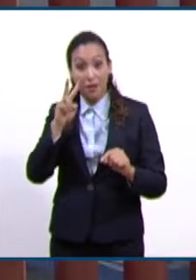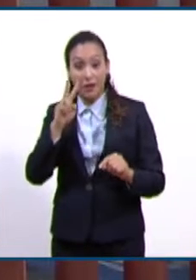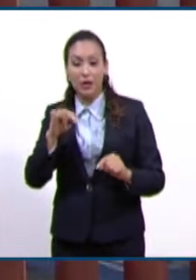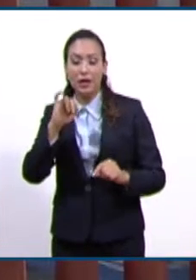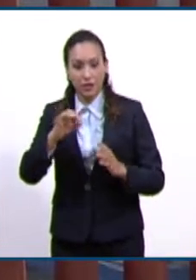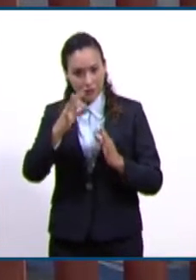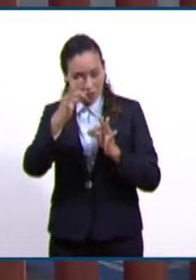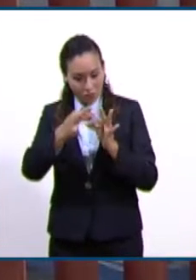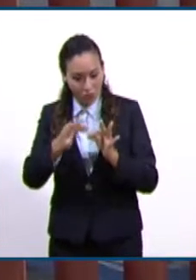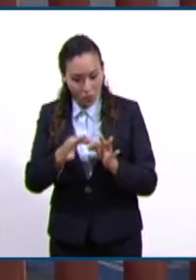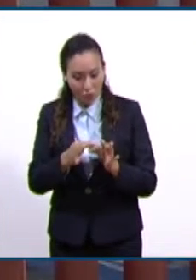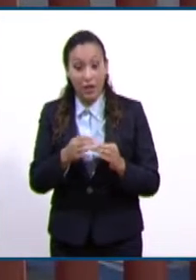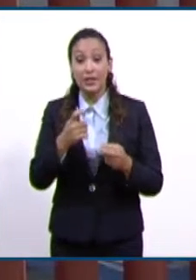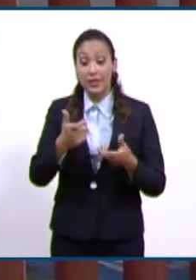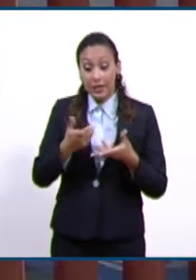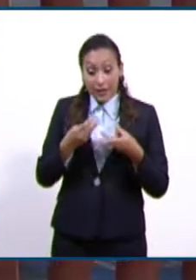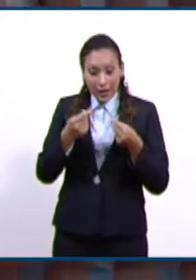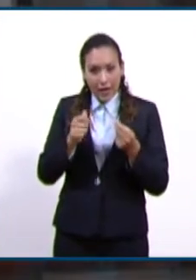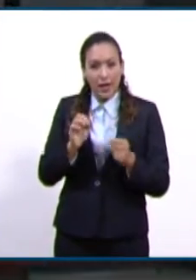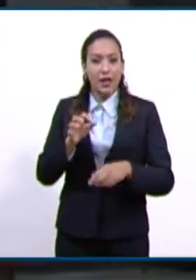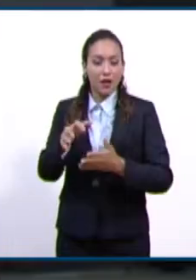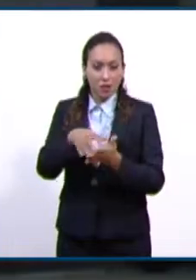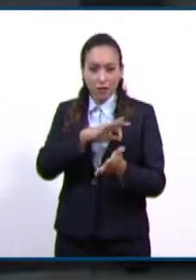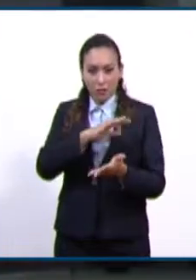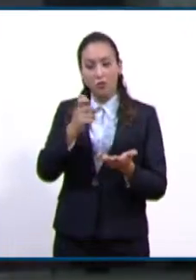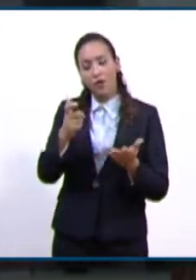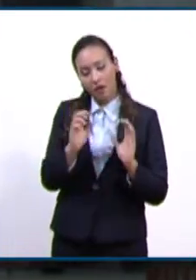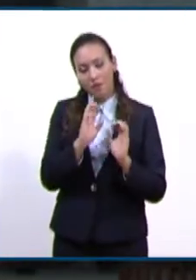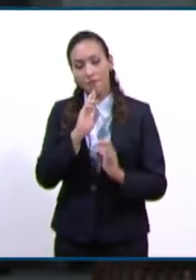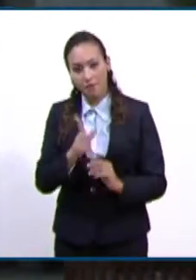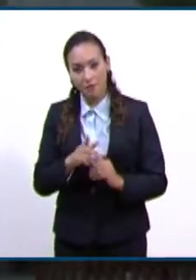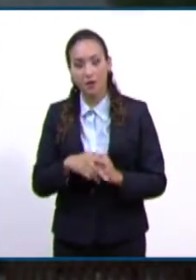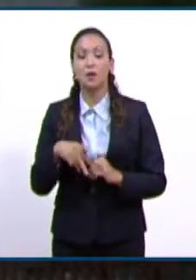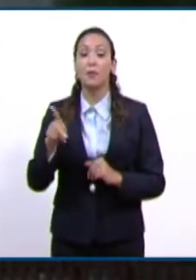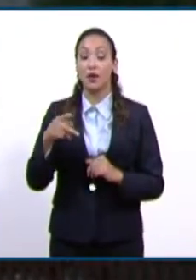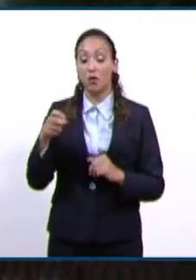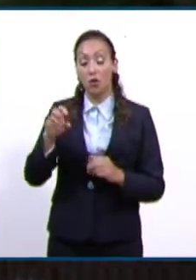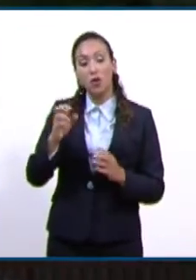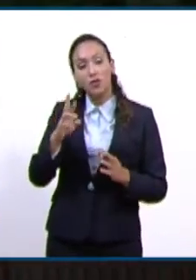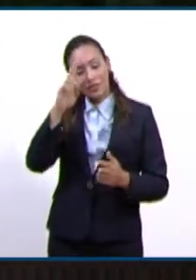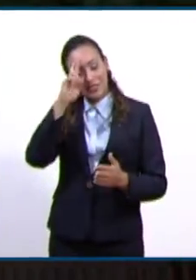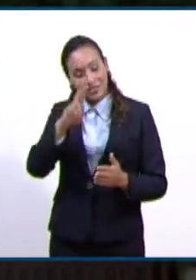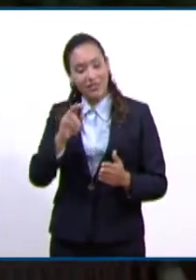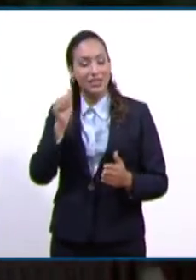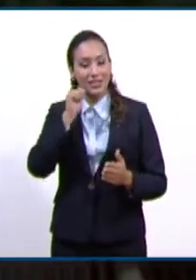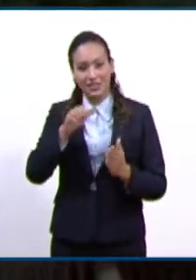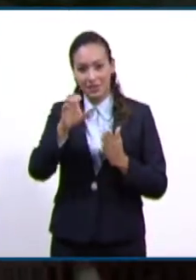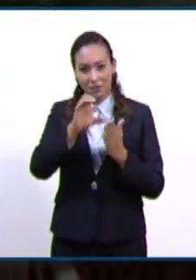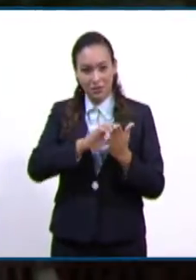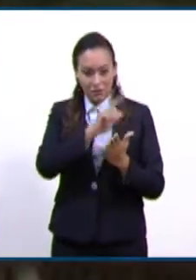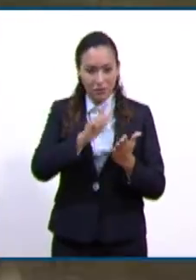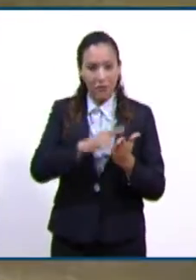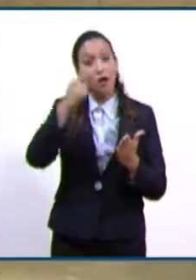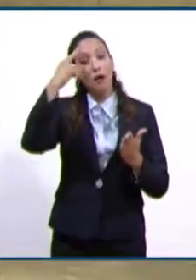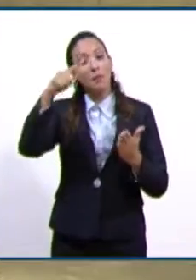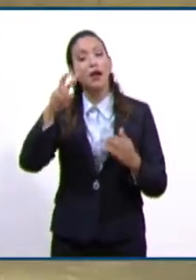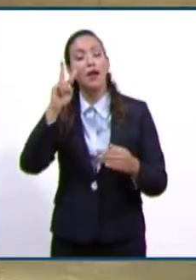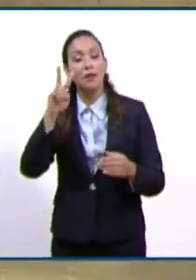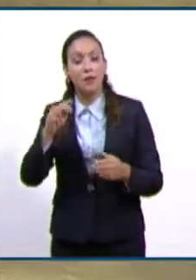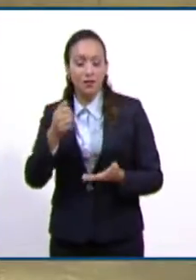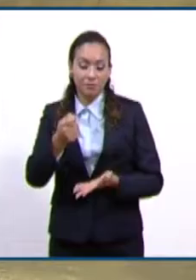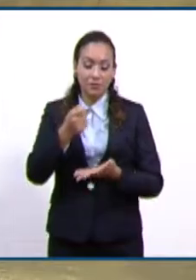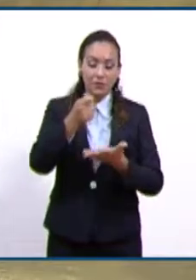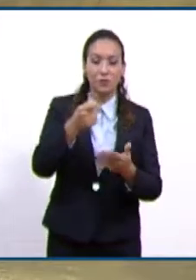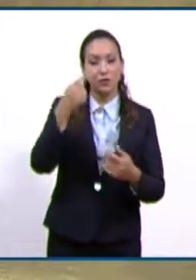cumplimiento de las funciones que tiene encomendadas el Poder Judicial Federal y las obligaciones constitucionales establecidas para satisfacer la demanda